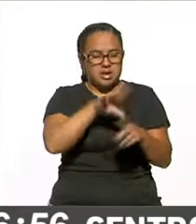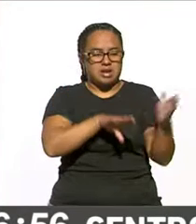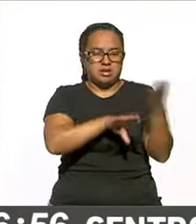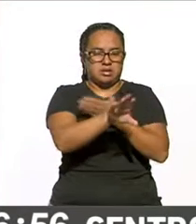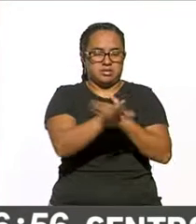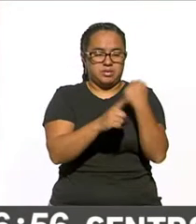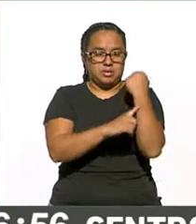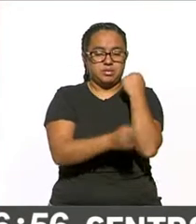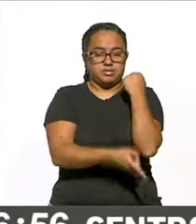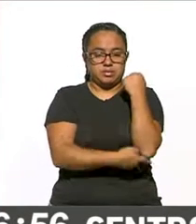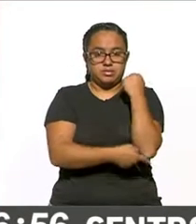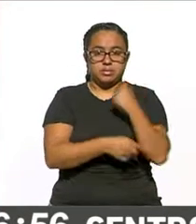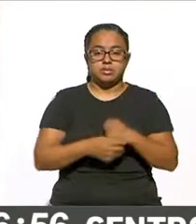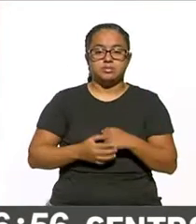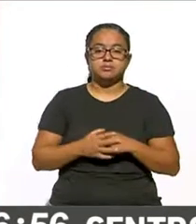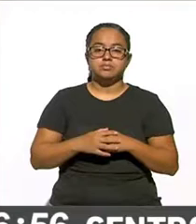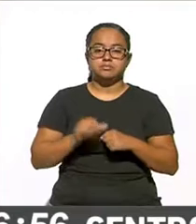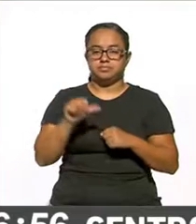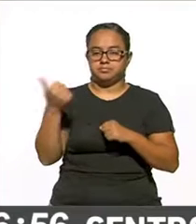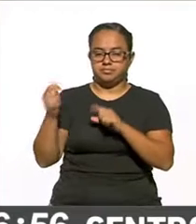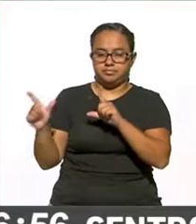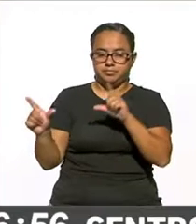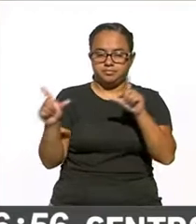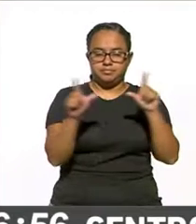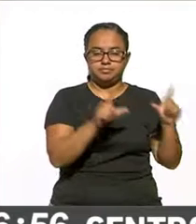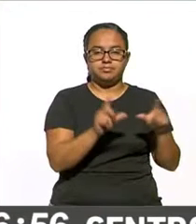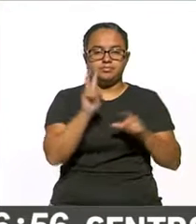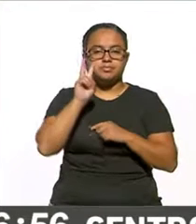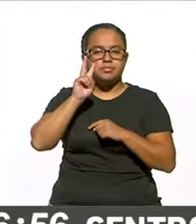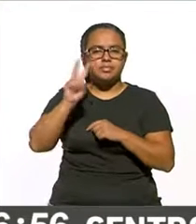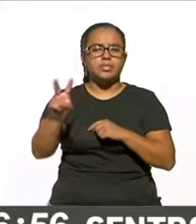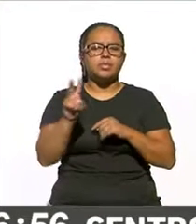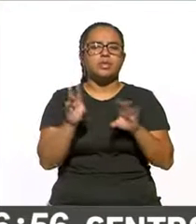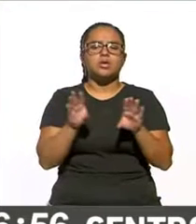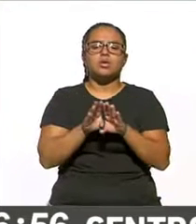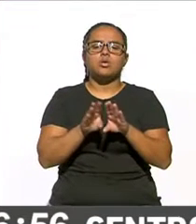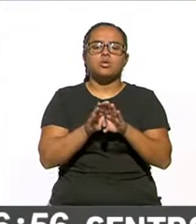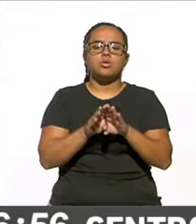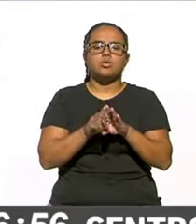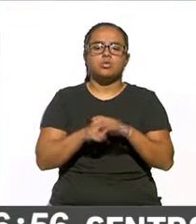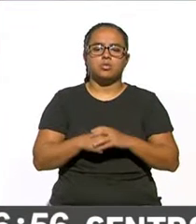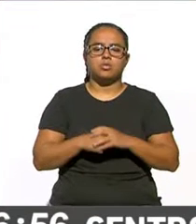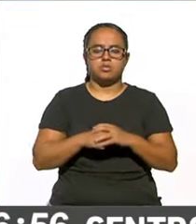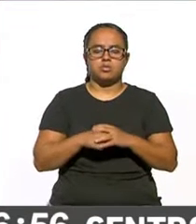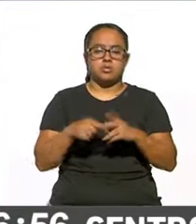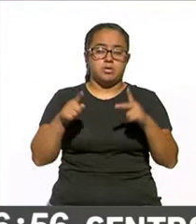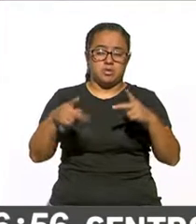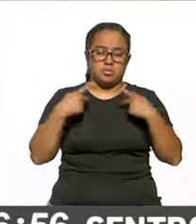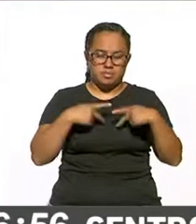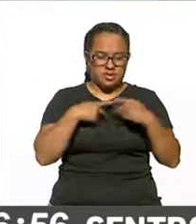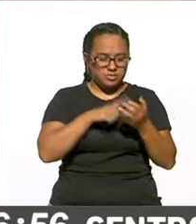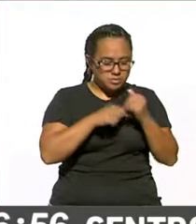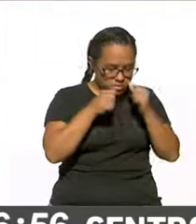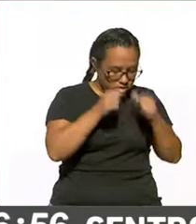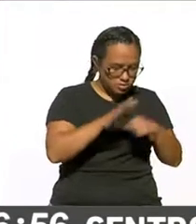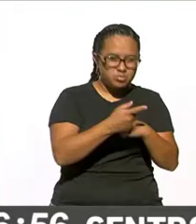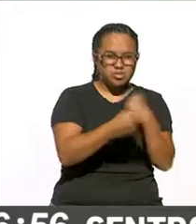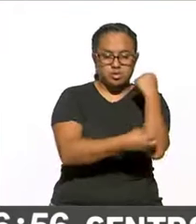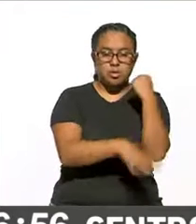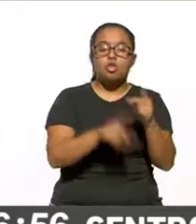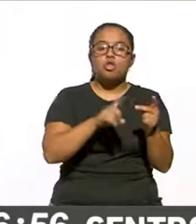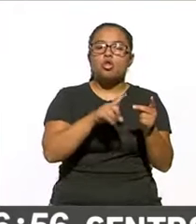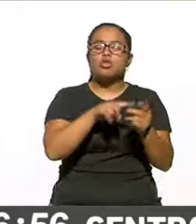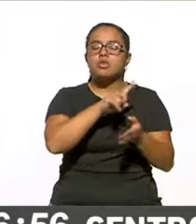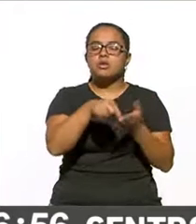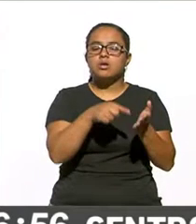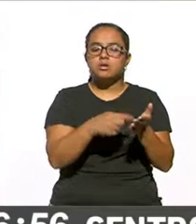En el siguiente gráfico verás el lugar de procedencia de las personas que fueron atendidas. Pues obviamente